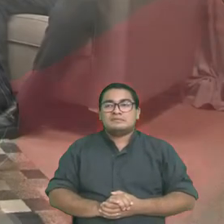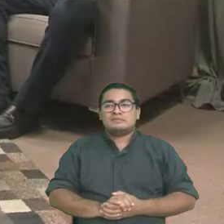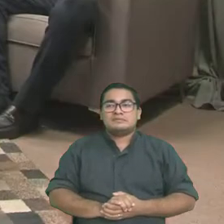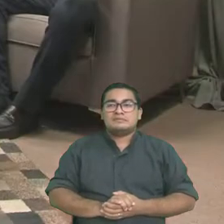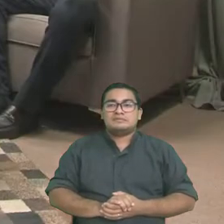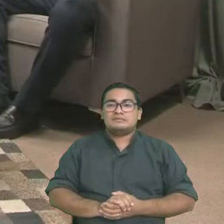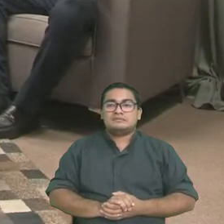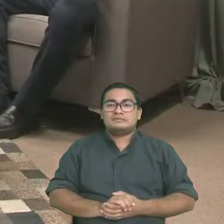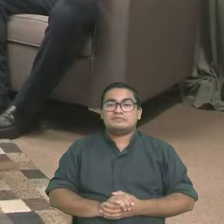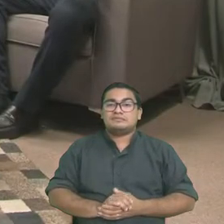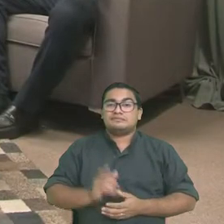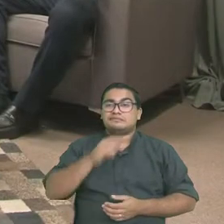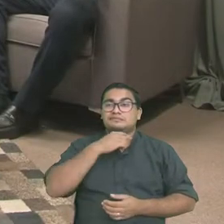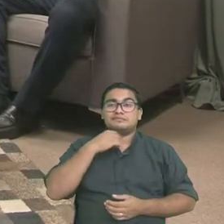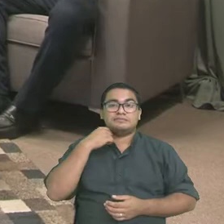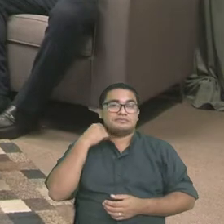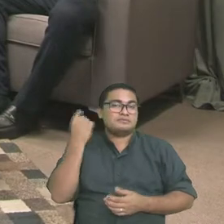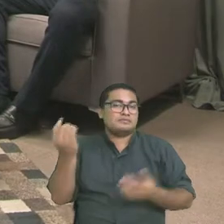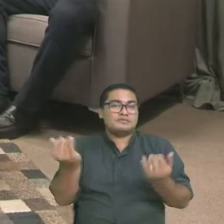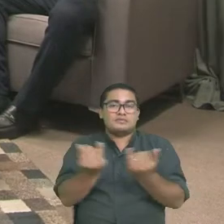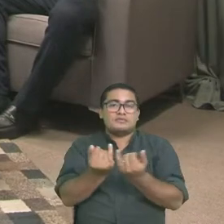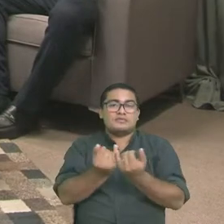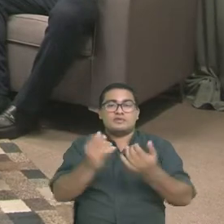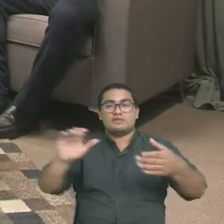que, como en todo país,